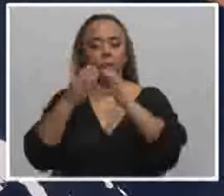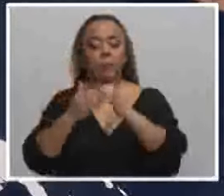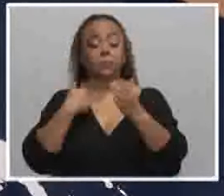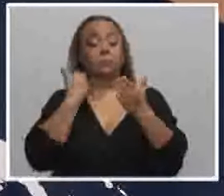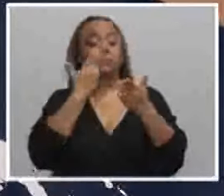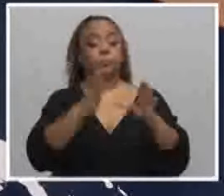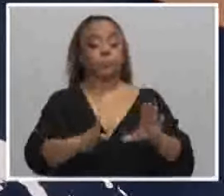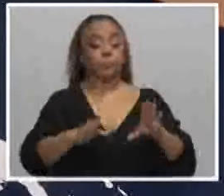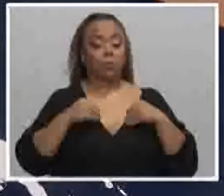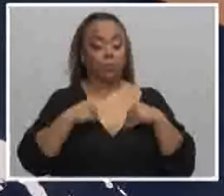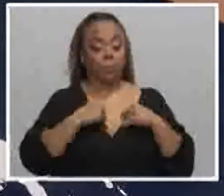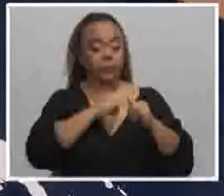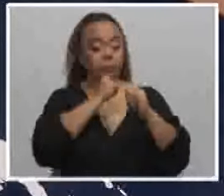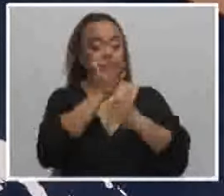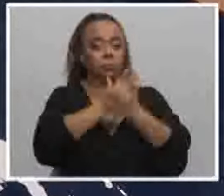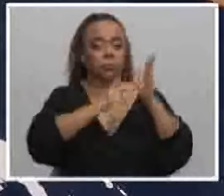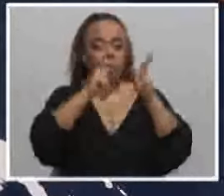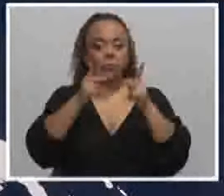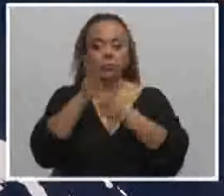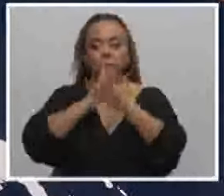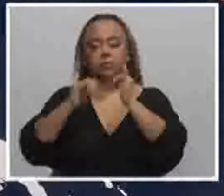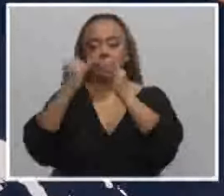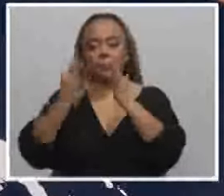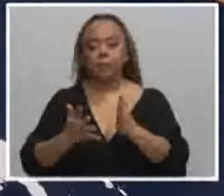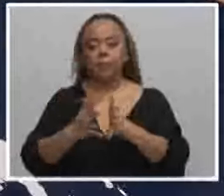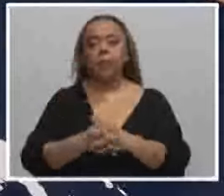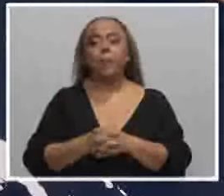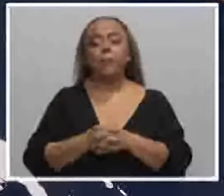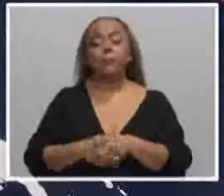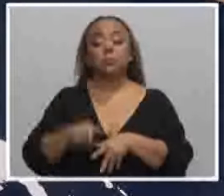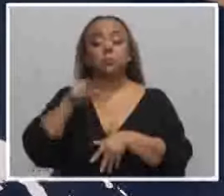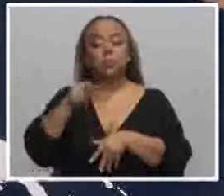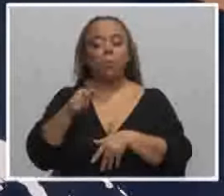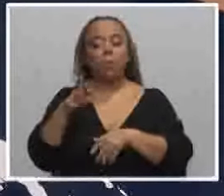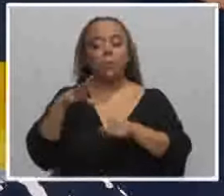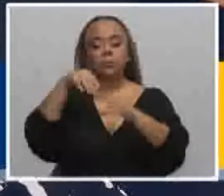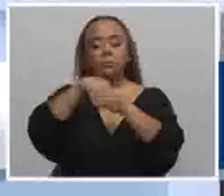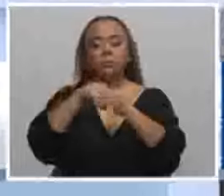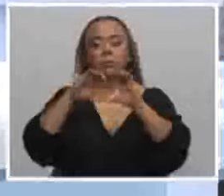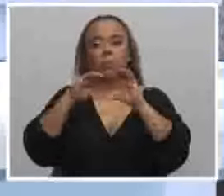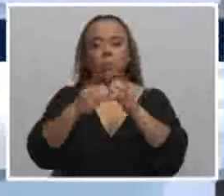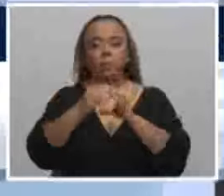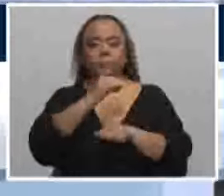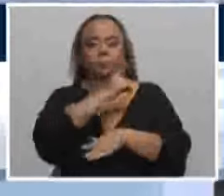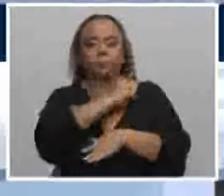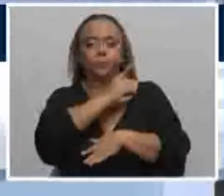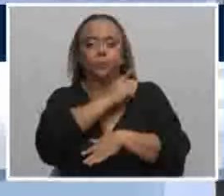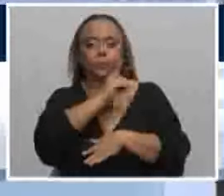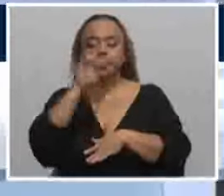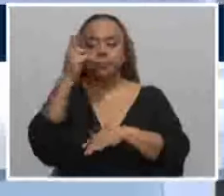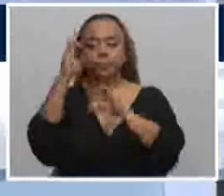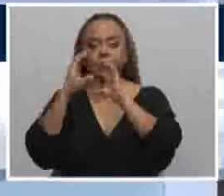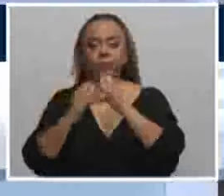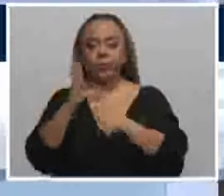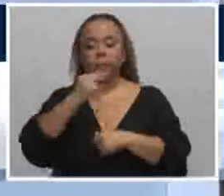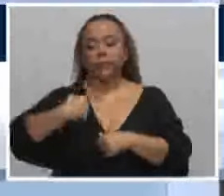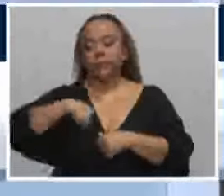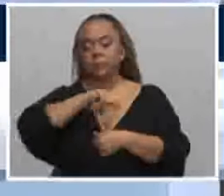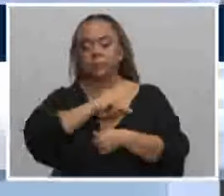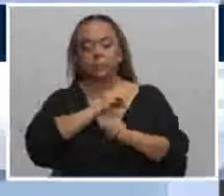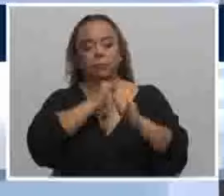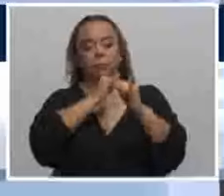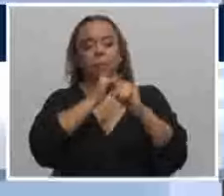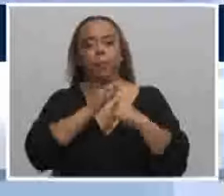denuncia de algunas personas, algunos jugadores. Él pues la llevó al seno del comité director de la Liga de Ascenso y nosotros pusimos la